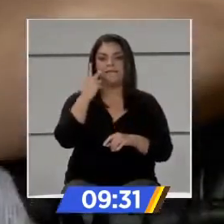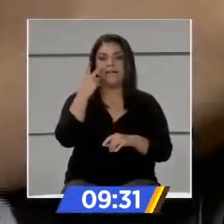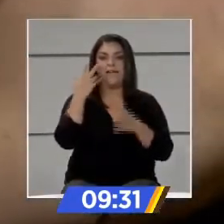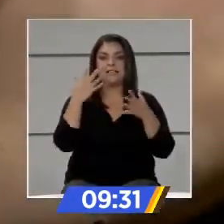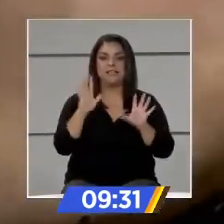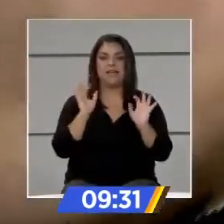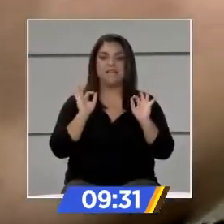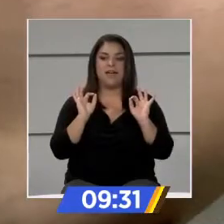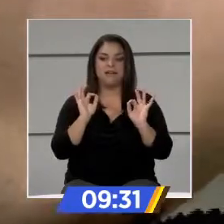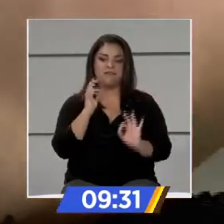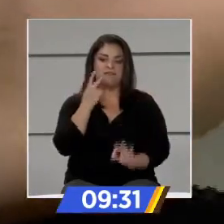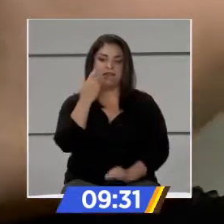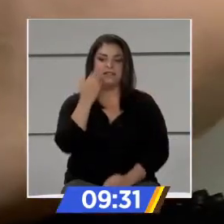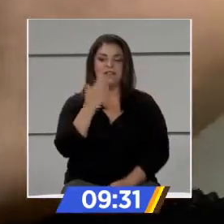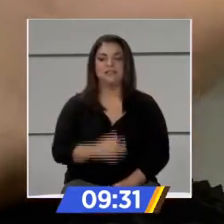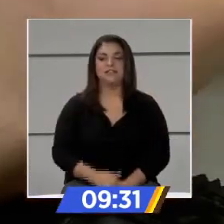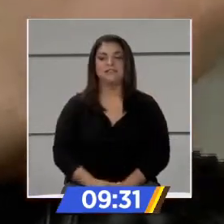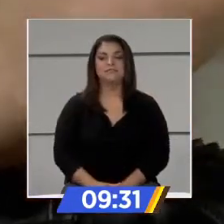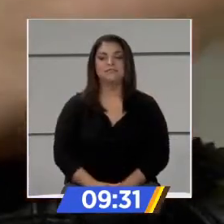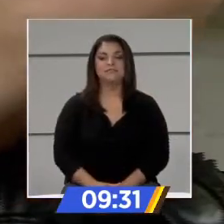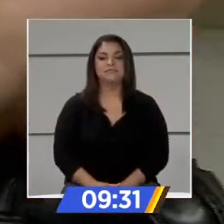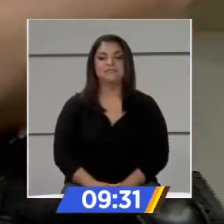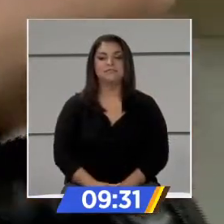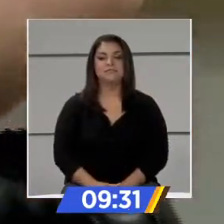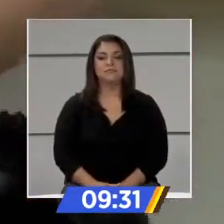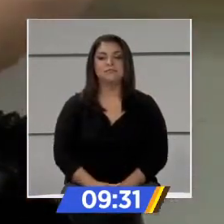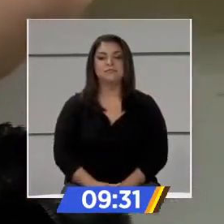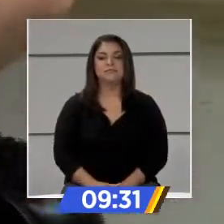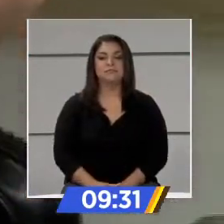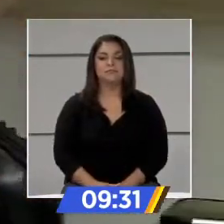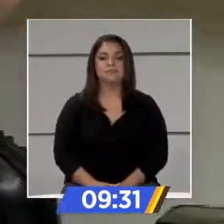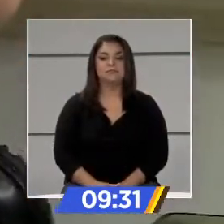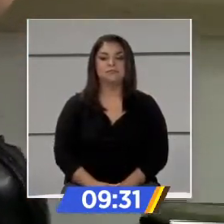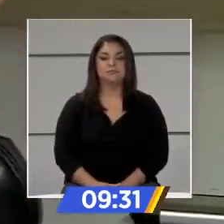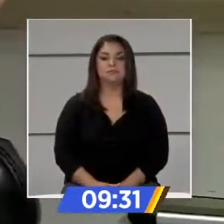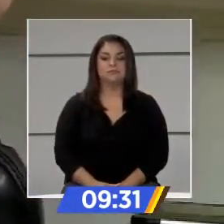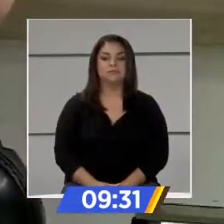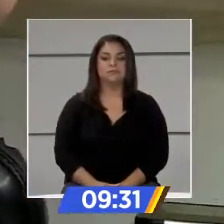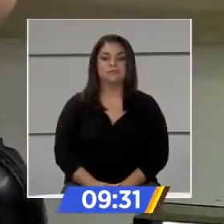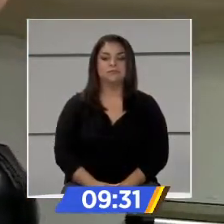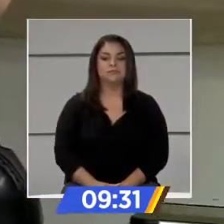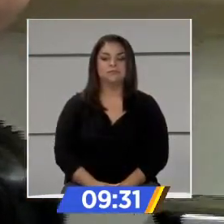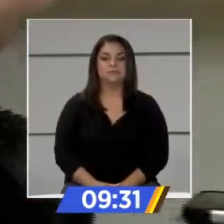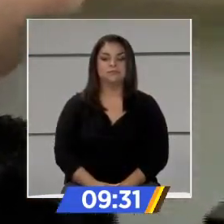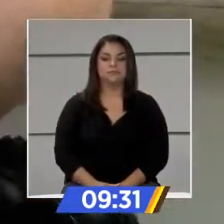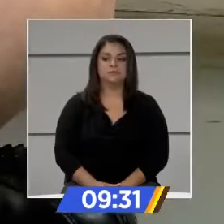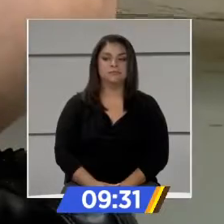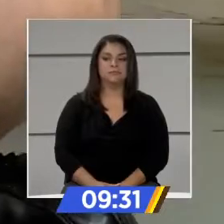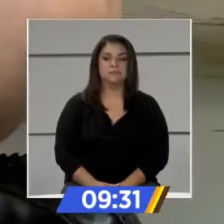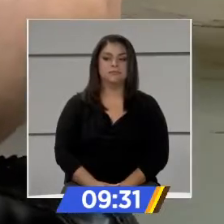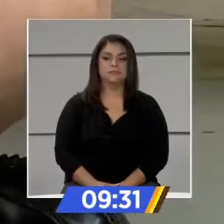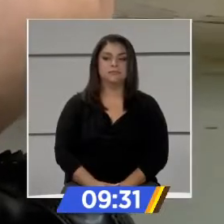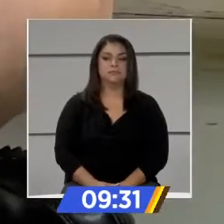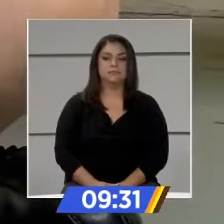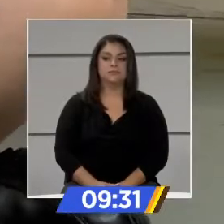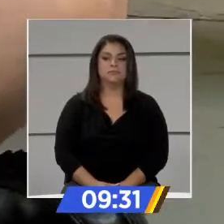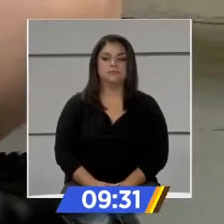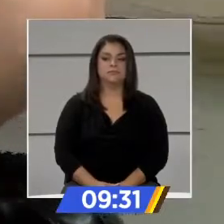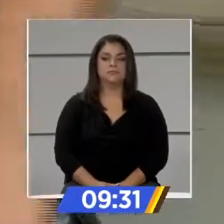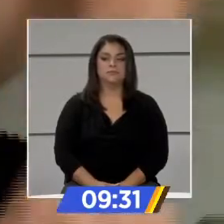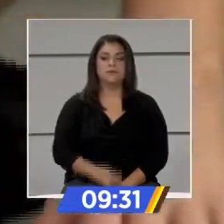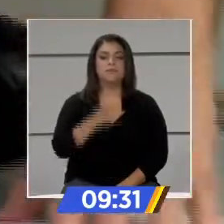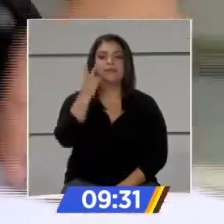Queda. Ah, ves, el mío por aquí se le va a meter el aire y no va a volar tan perfecto. Ay, pero el mío quedó muy raro aquí. Ahorita probamos a